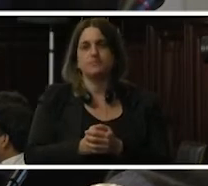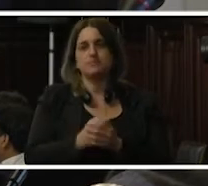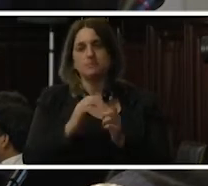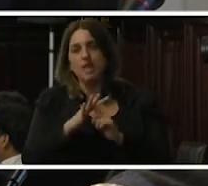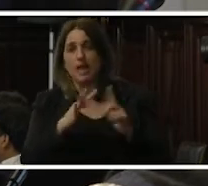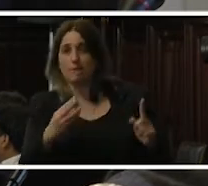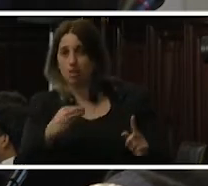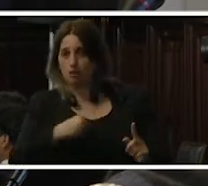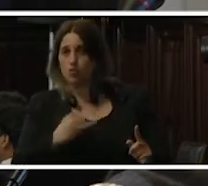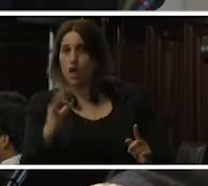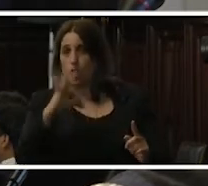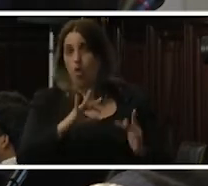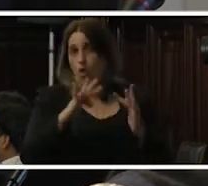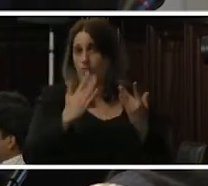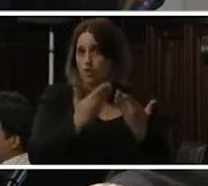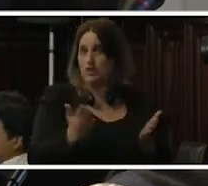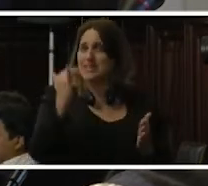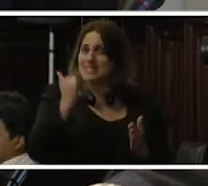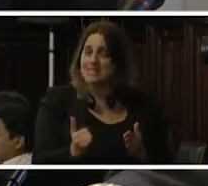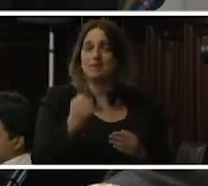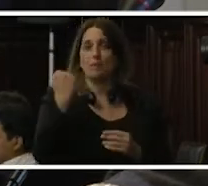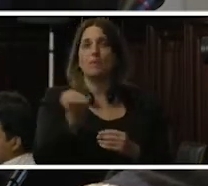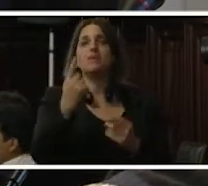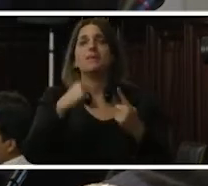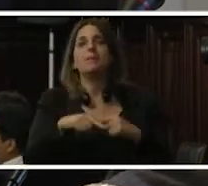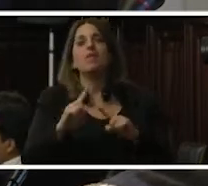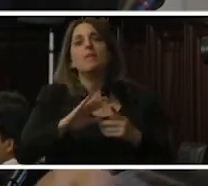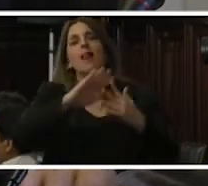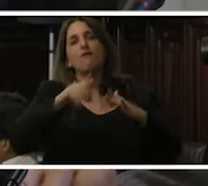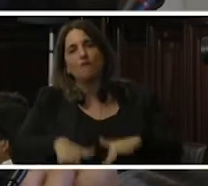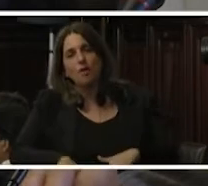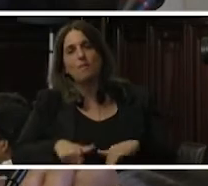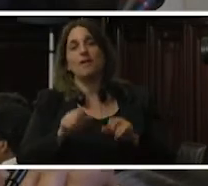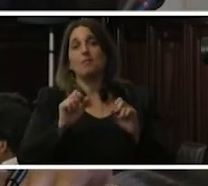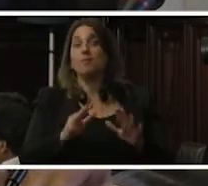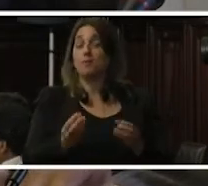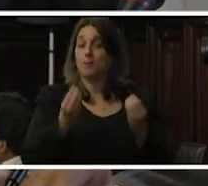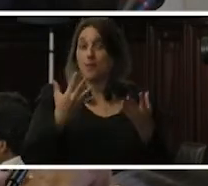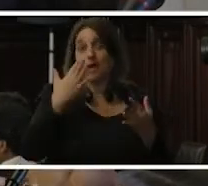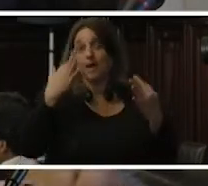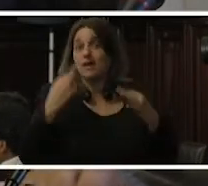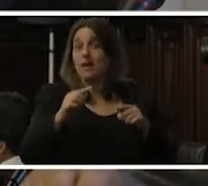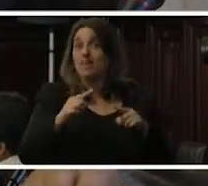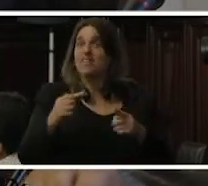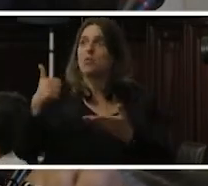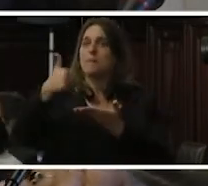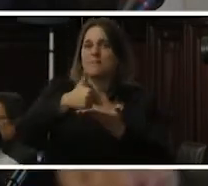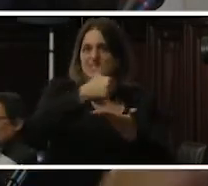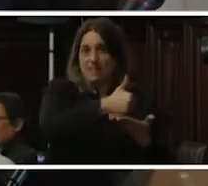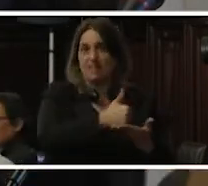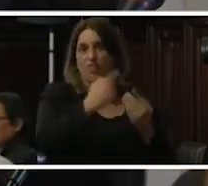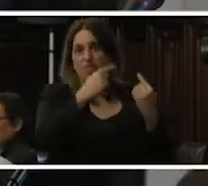voluntario, en contacto inicial, por sí sola era importante, sino el diseño del certamen, porque estuvieron presentes representantes de